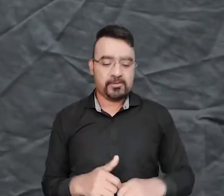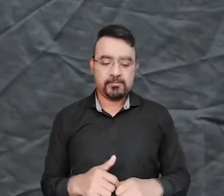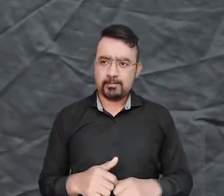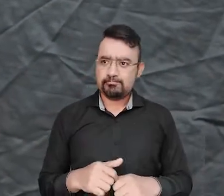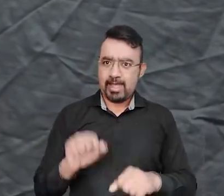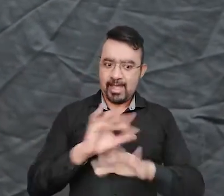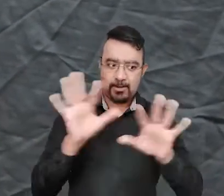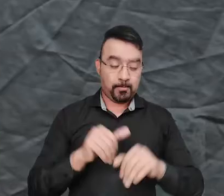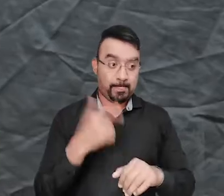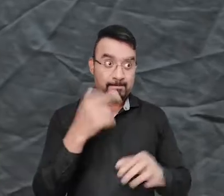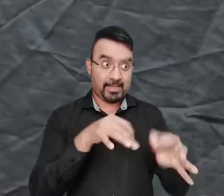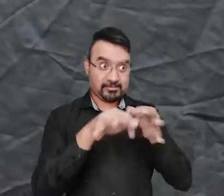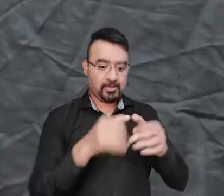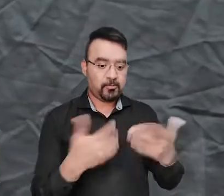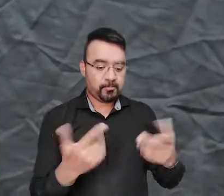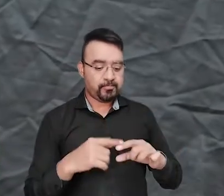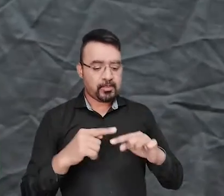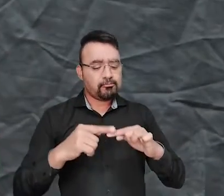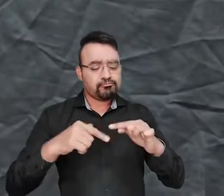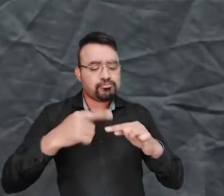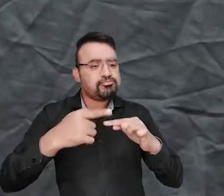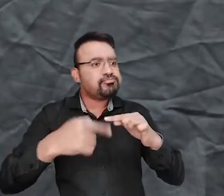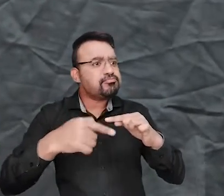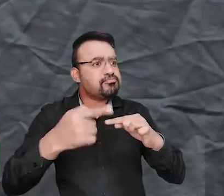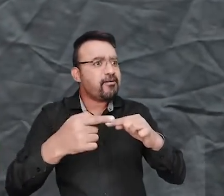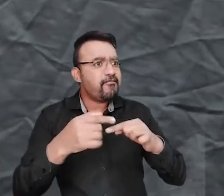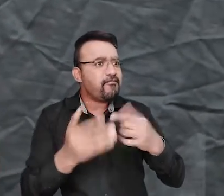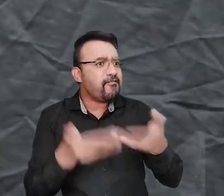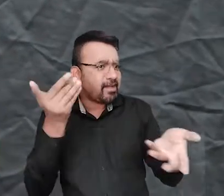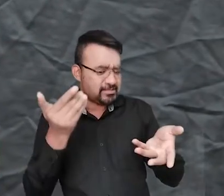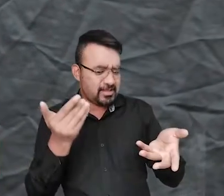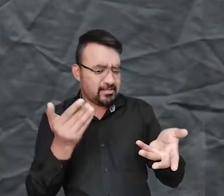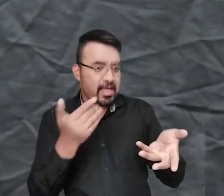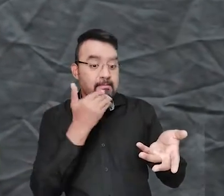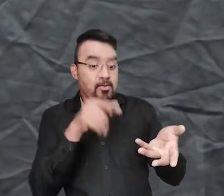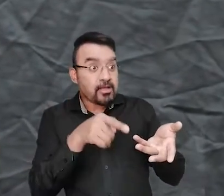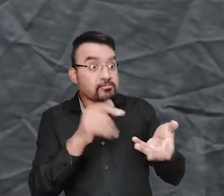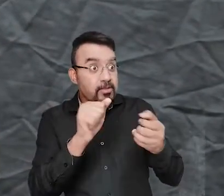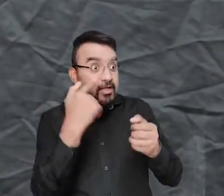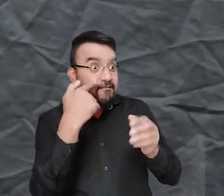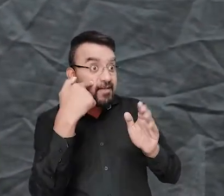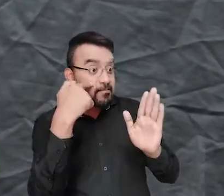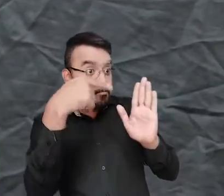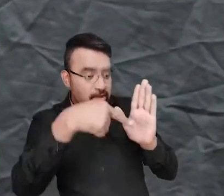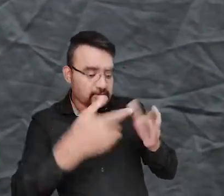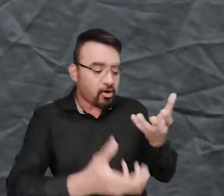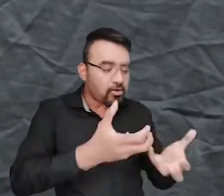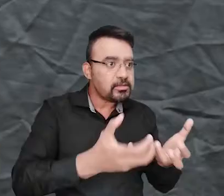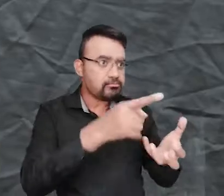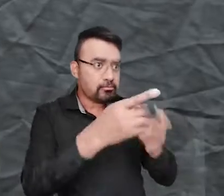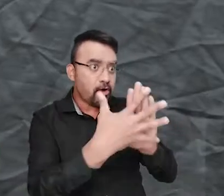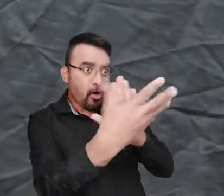unos rollitos navideños. Tienen ingredientes muy sencillos. Incluso tú puedes cambiar para que la receta pueda quedar más